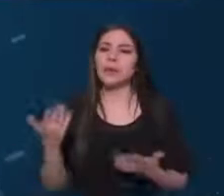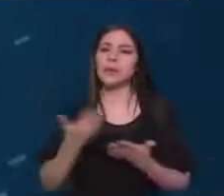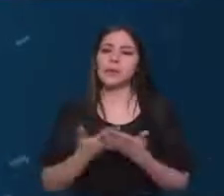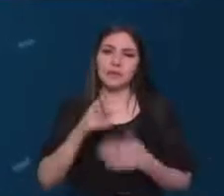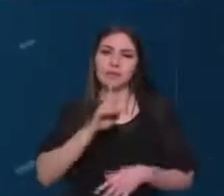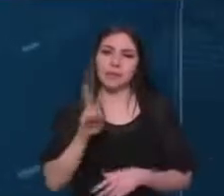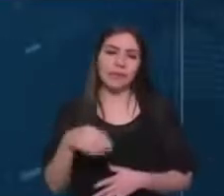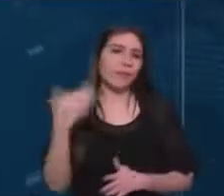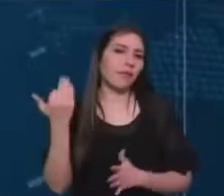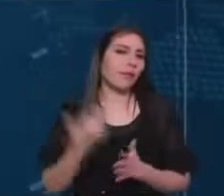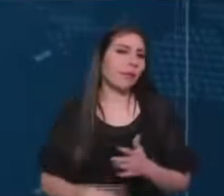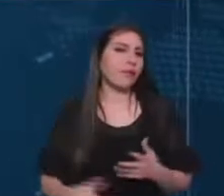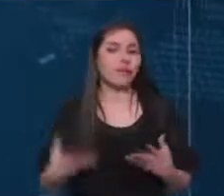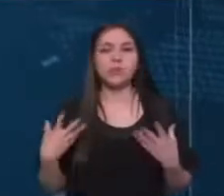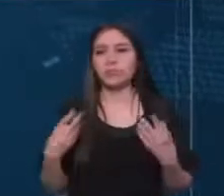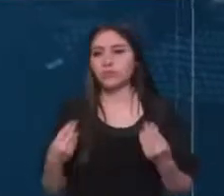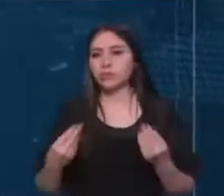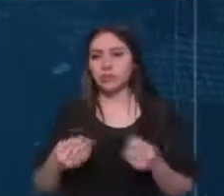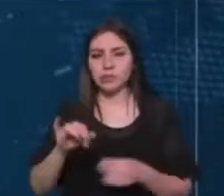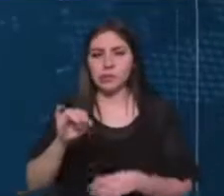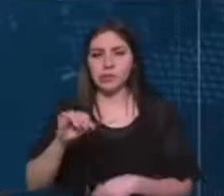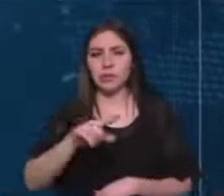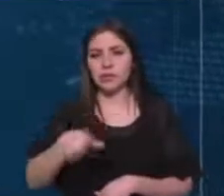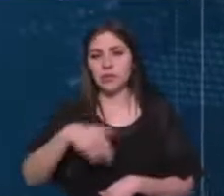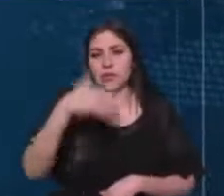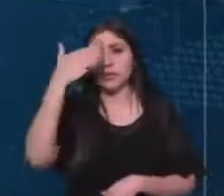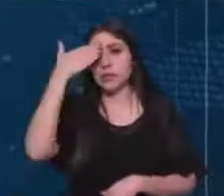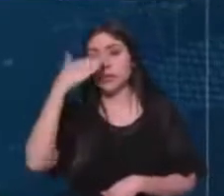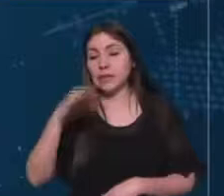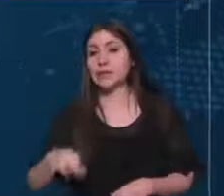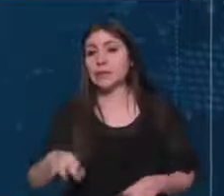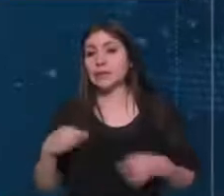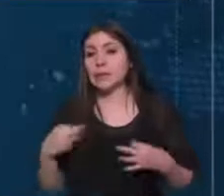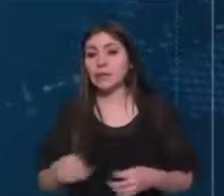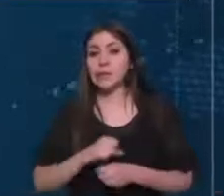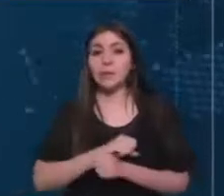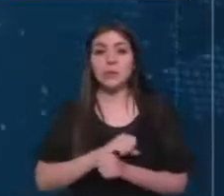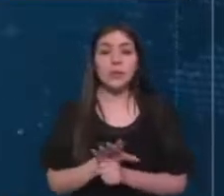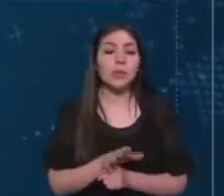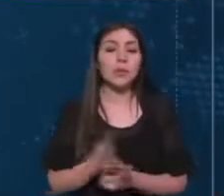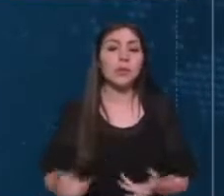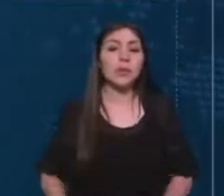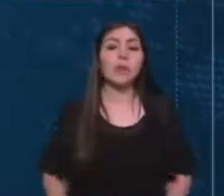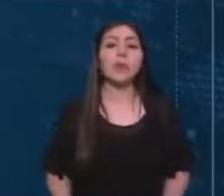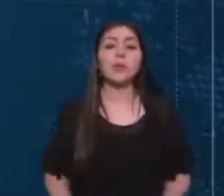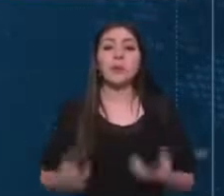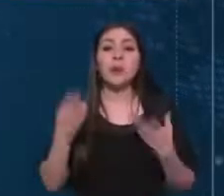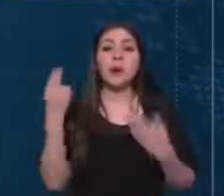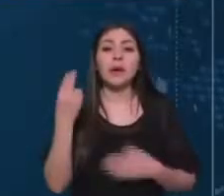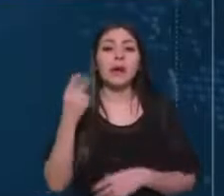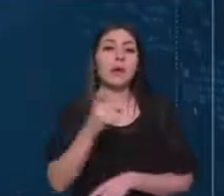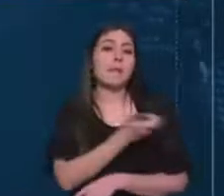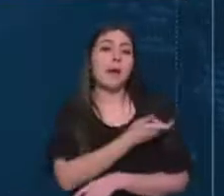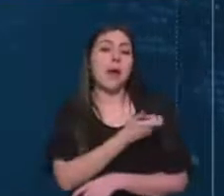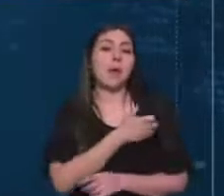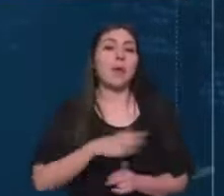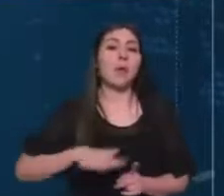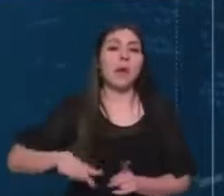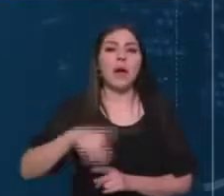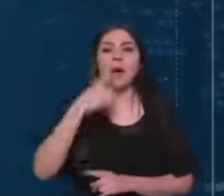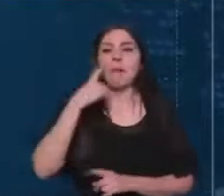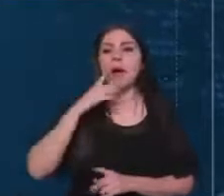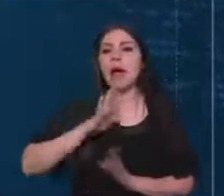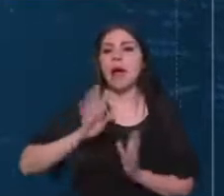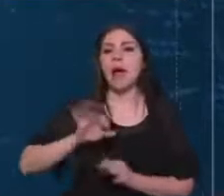que decirlo. O sea, todavía no sabemos sobre el coronavirus cuál es el umbral mínimo de vacunación para lograr la famosa inmunidad